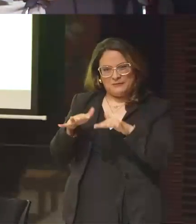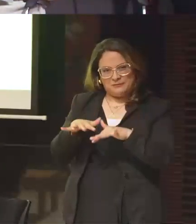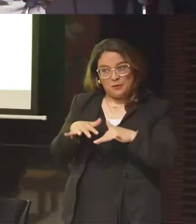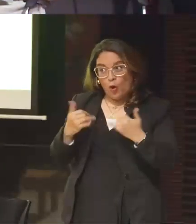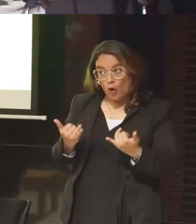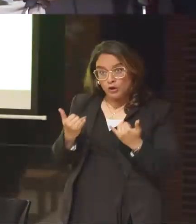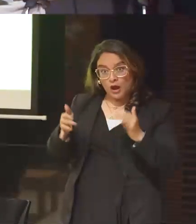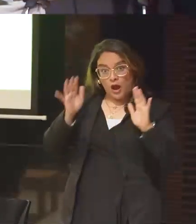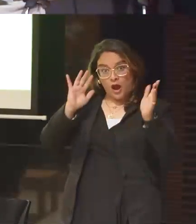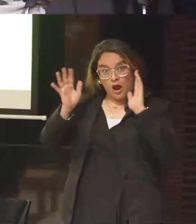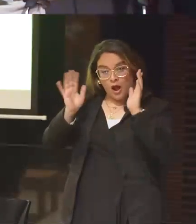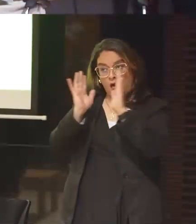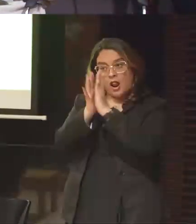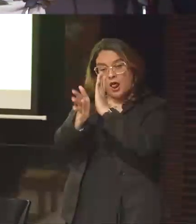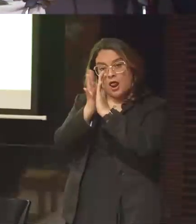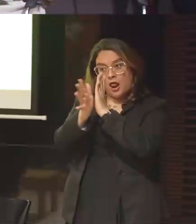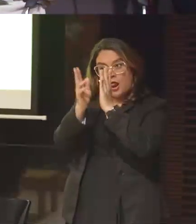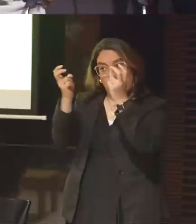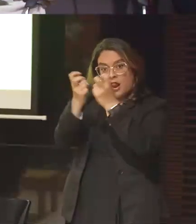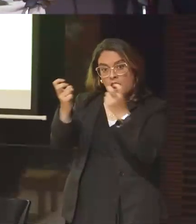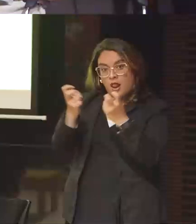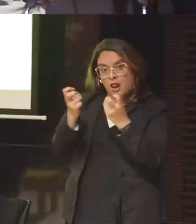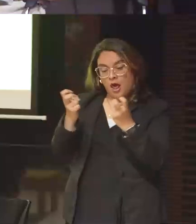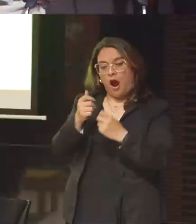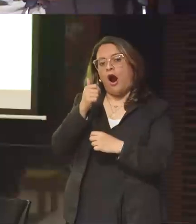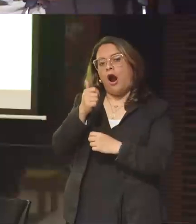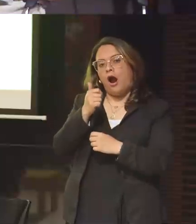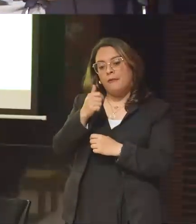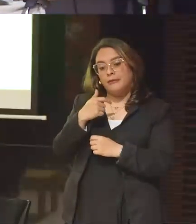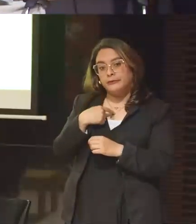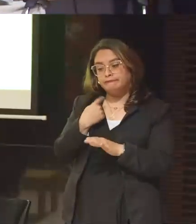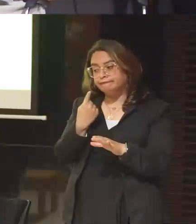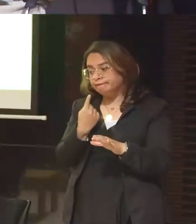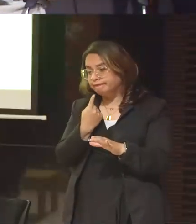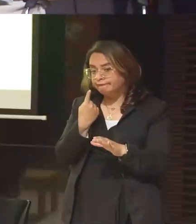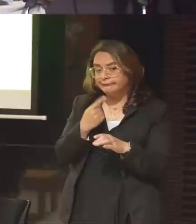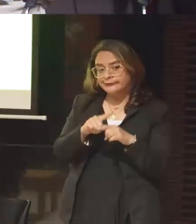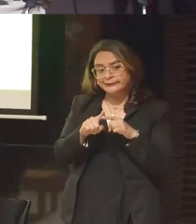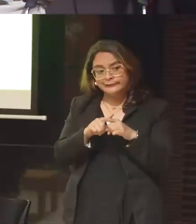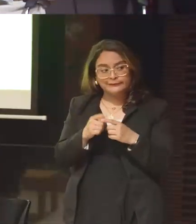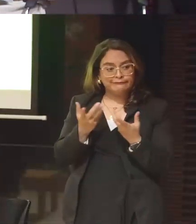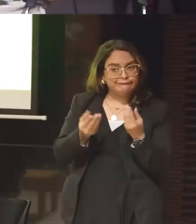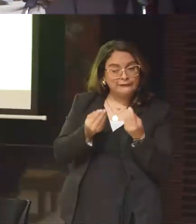acá, salimos de nuestra soledad, podemos compartir